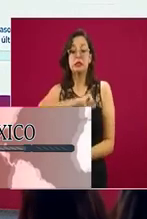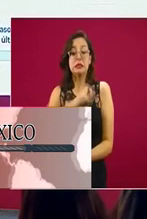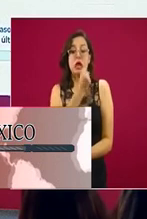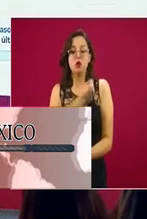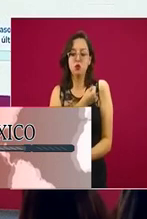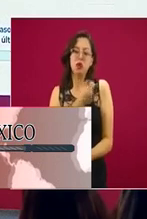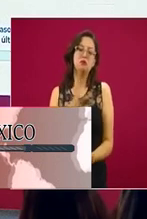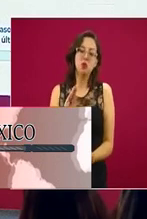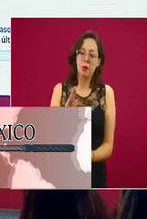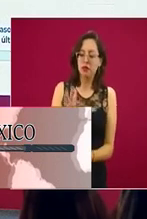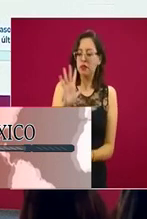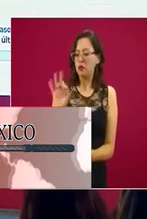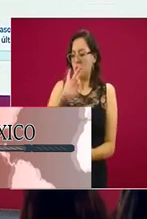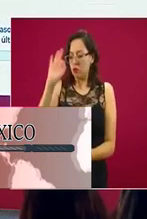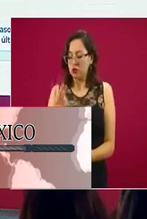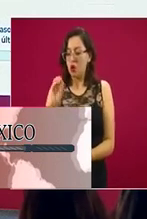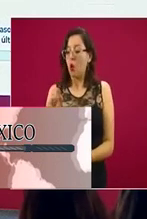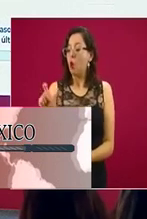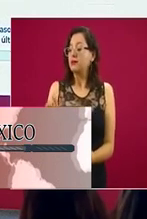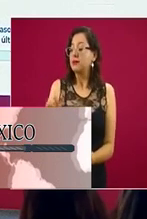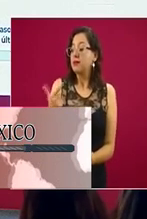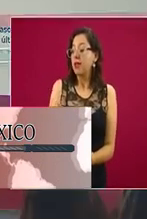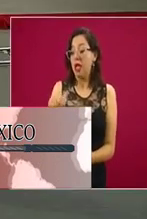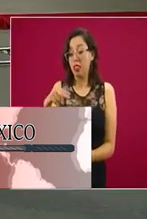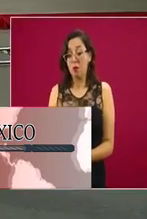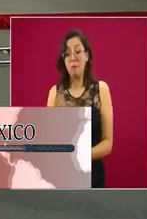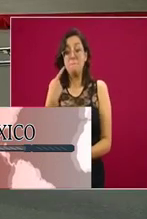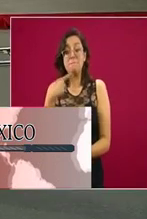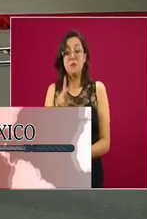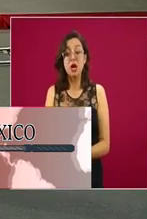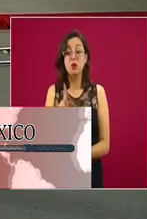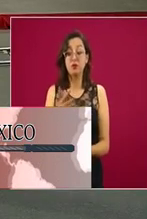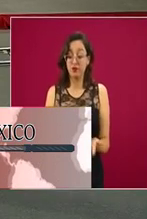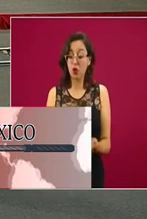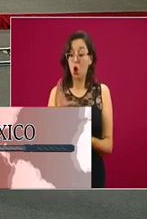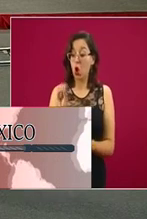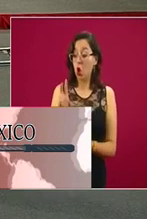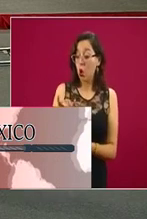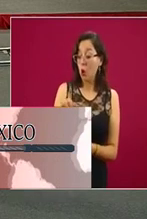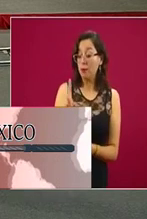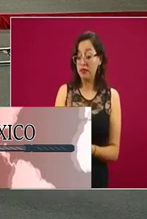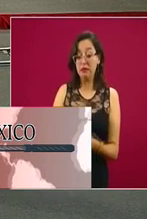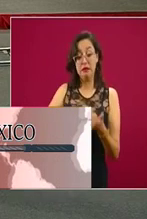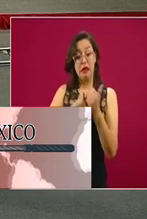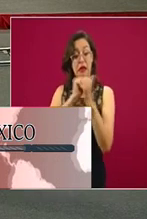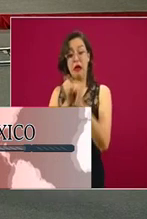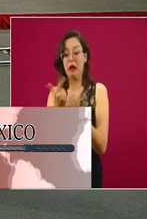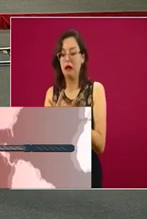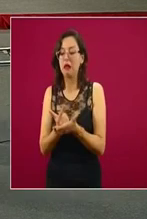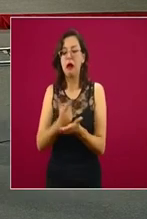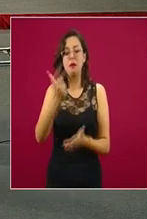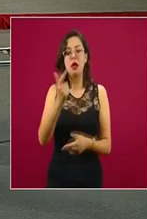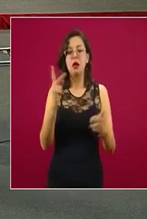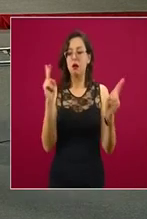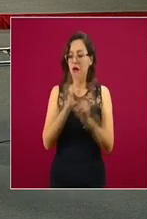es 95% o más. Cuando se presenta COVID, muy rápidamente se empieza a perder esta proporción, este